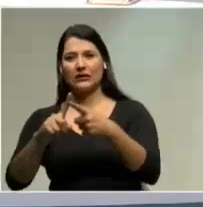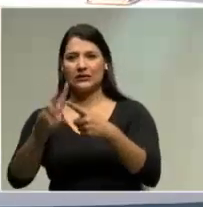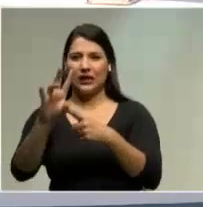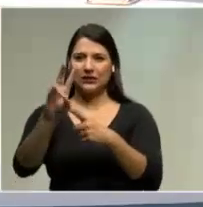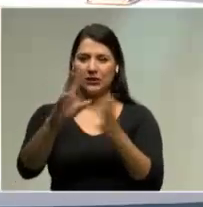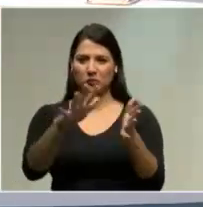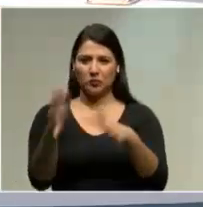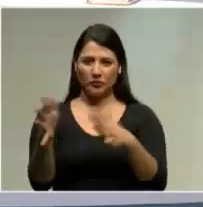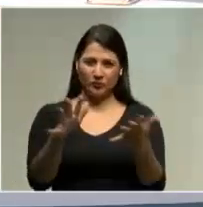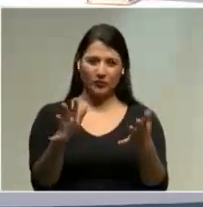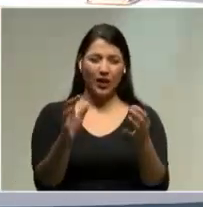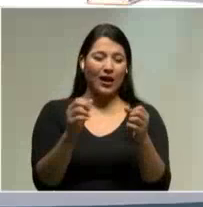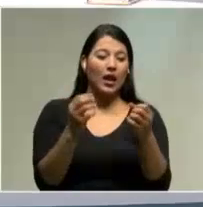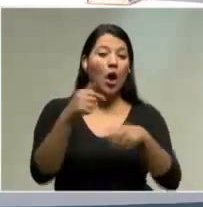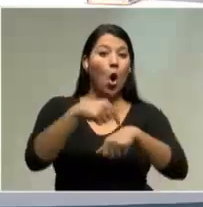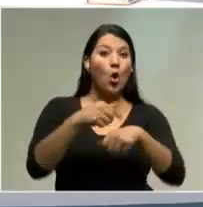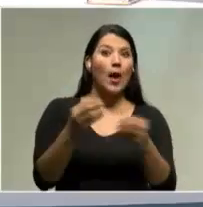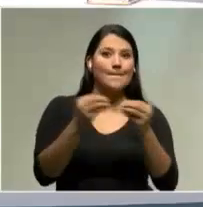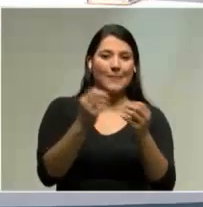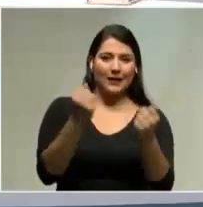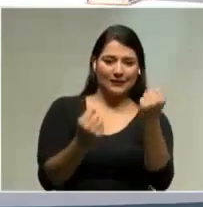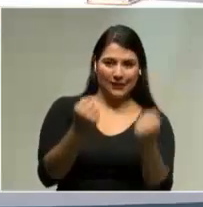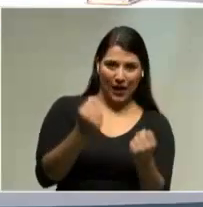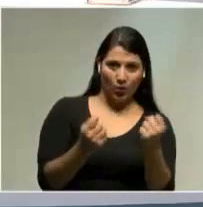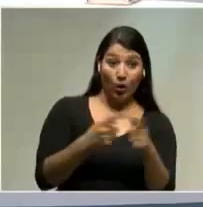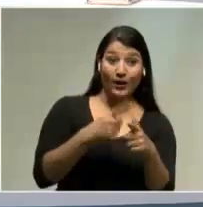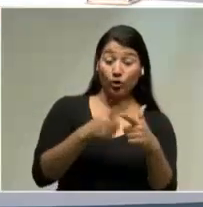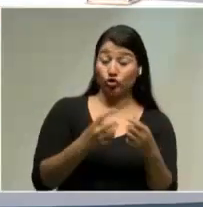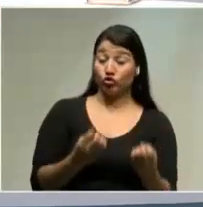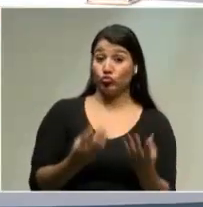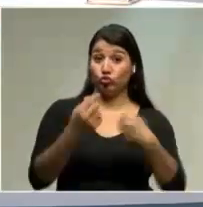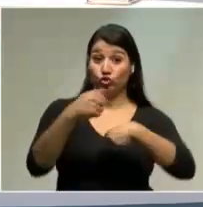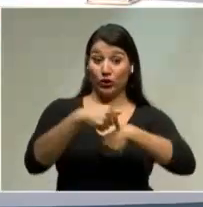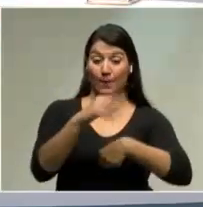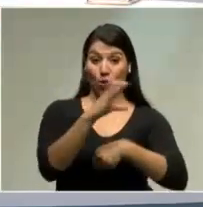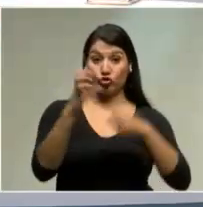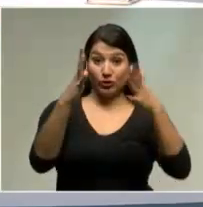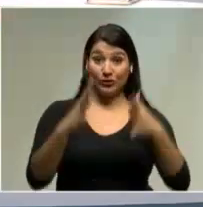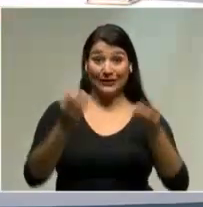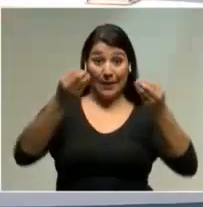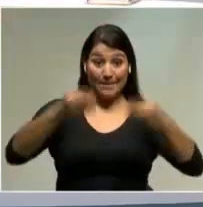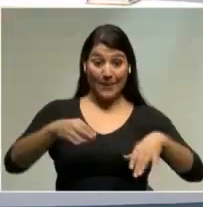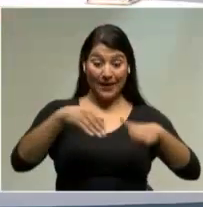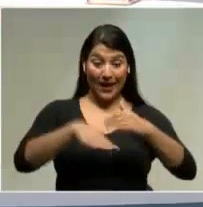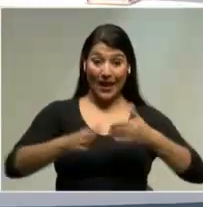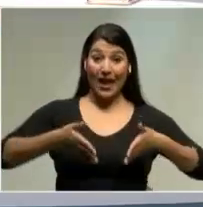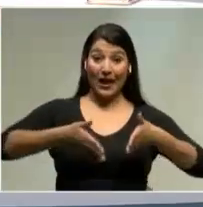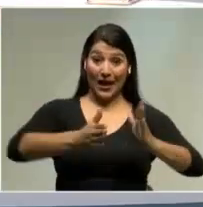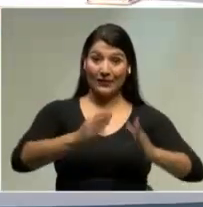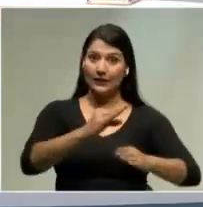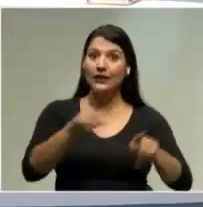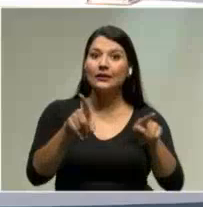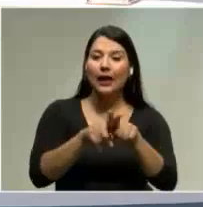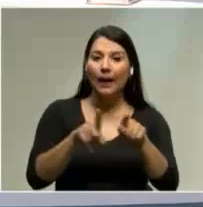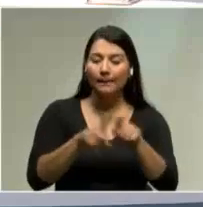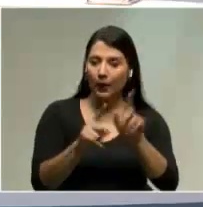un importante tiempo que los costarricenses están perdiendo en el tema vial, y también evidencia que estamos